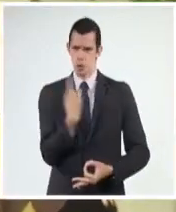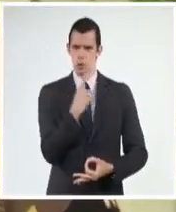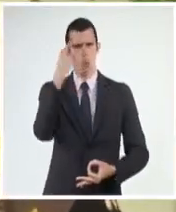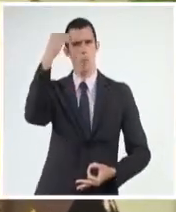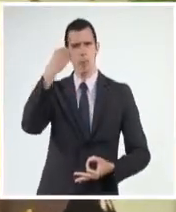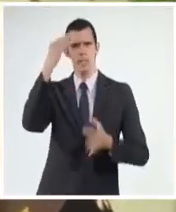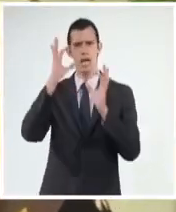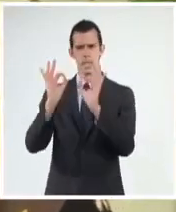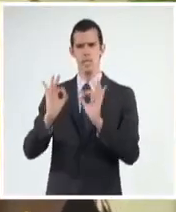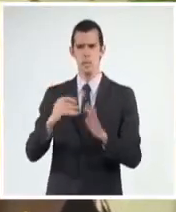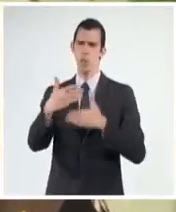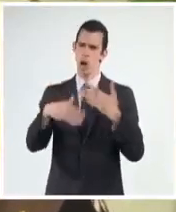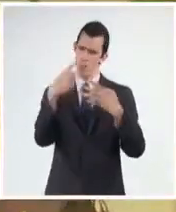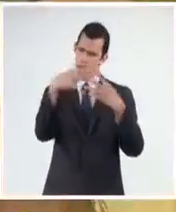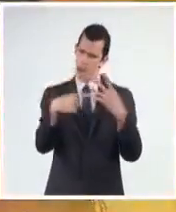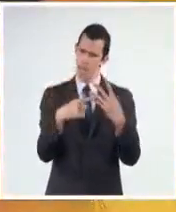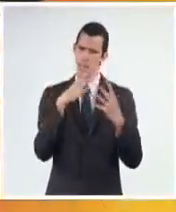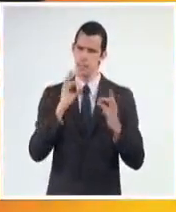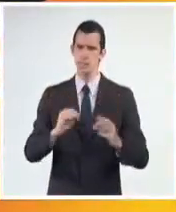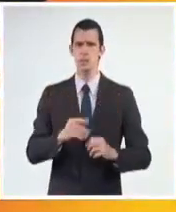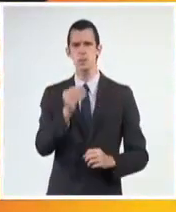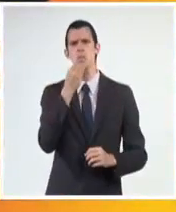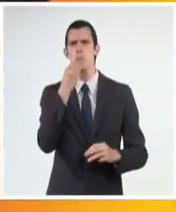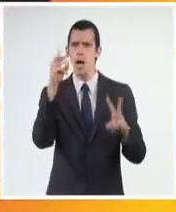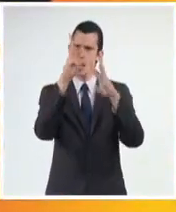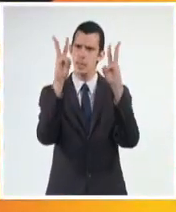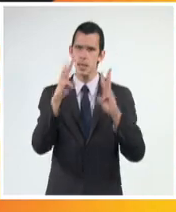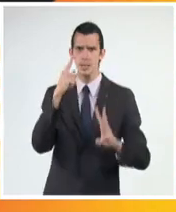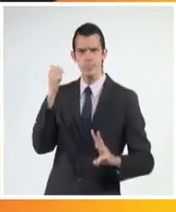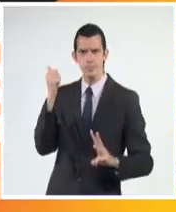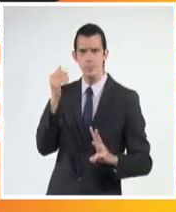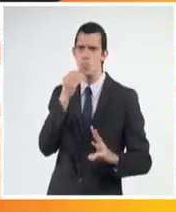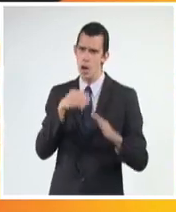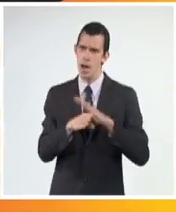accesible en la red de redes. Loli Esteves, Sistema Informativo.